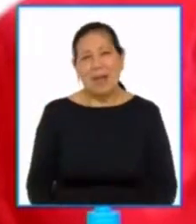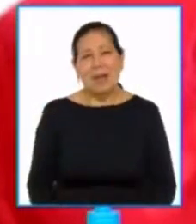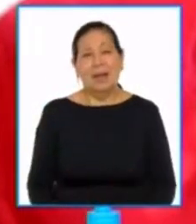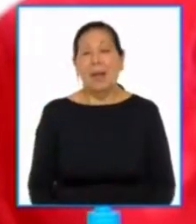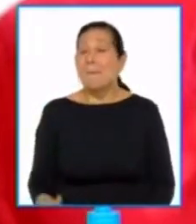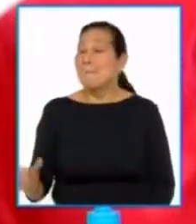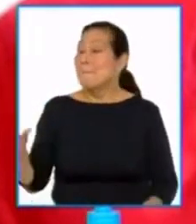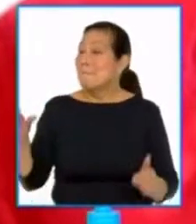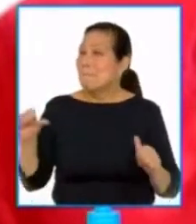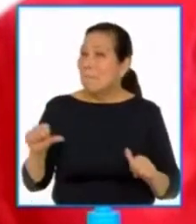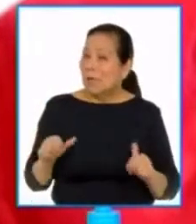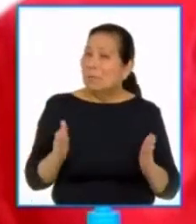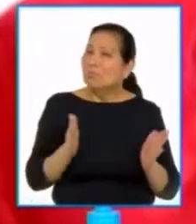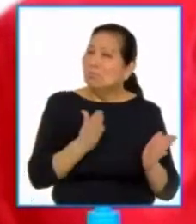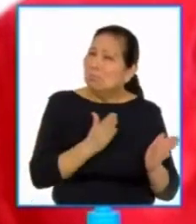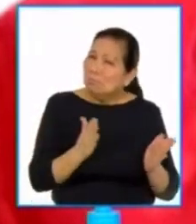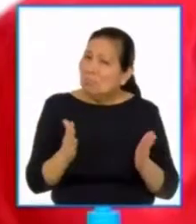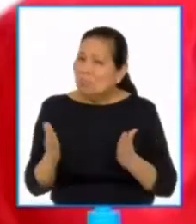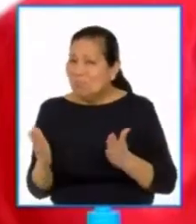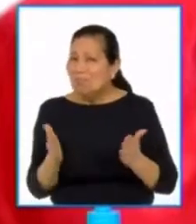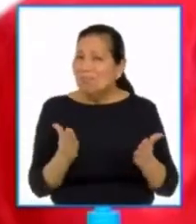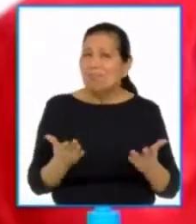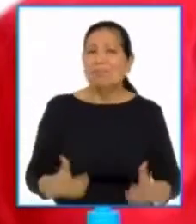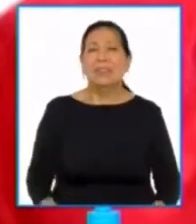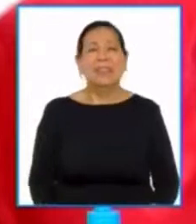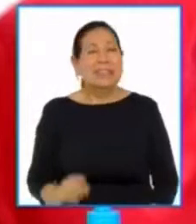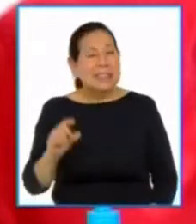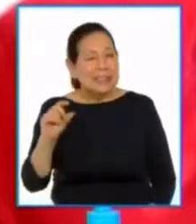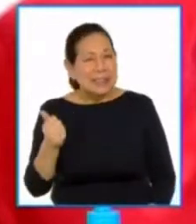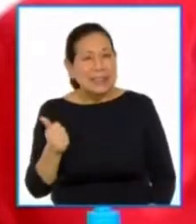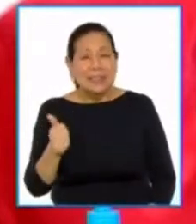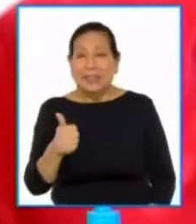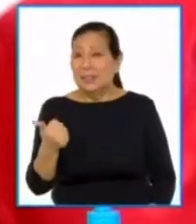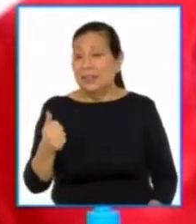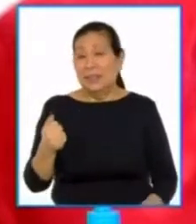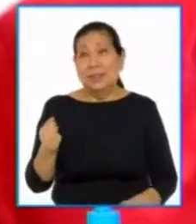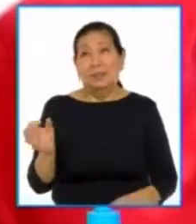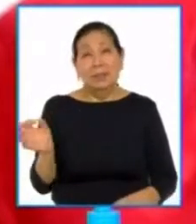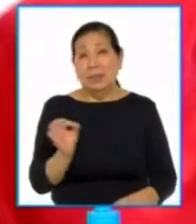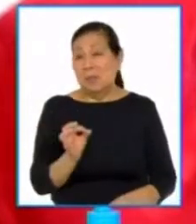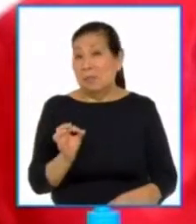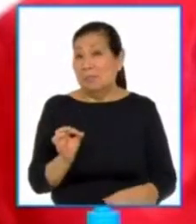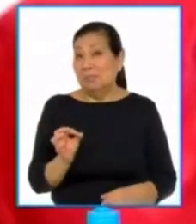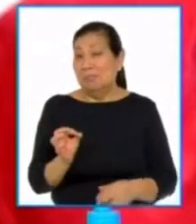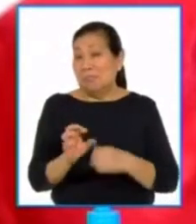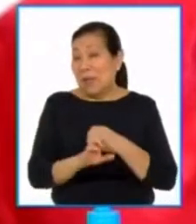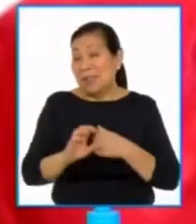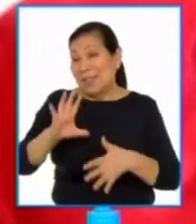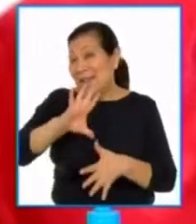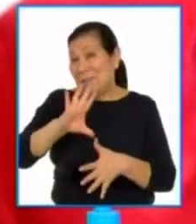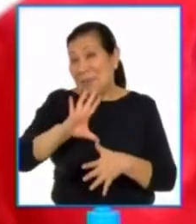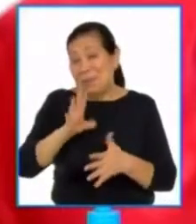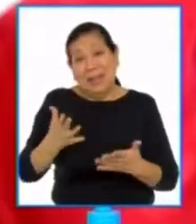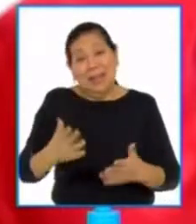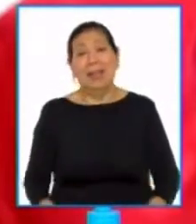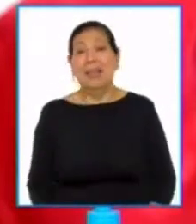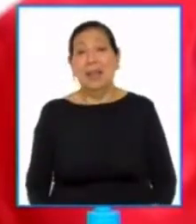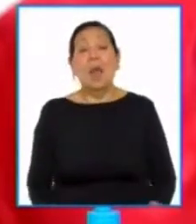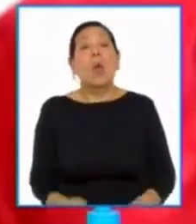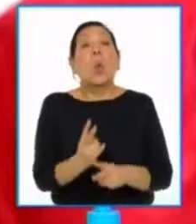Han empeorado, pero están casi como en ningún país latinoamericano. Por eso que nuestra medida